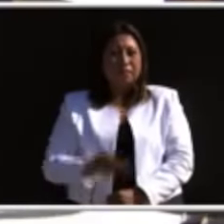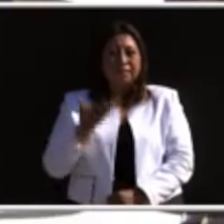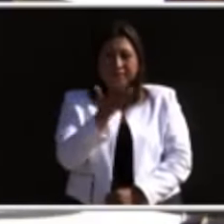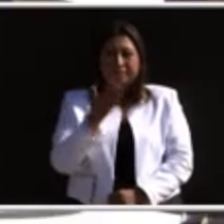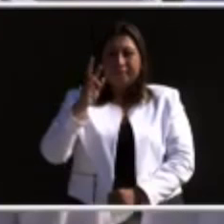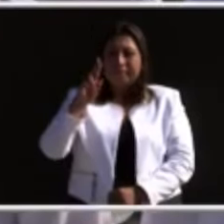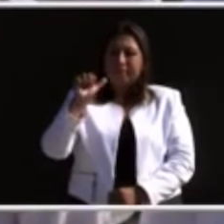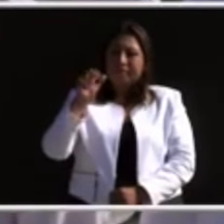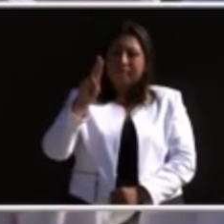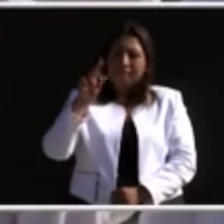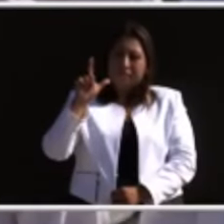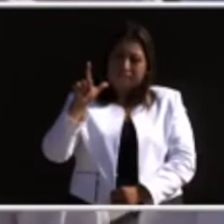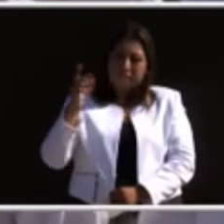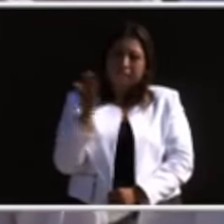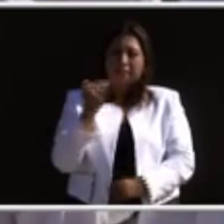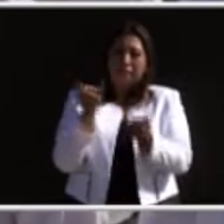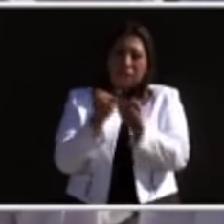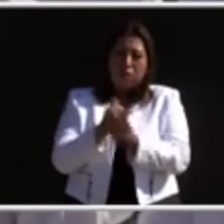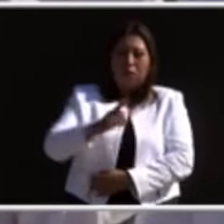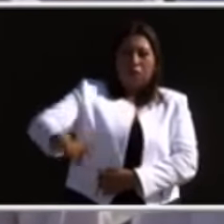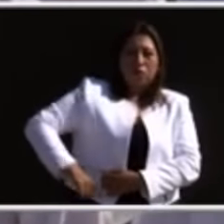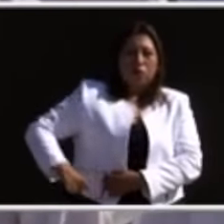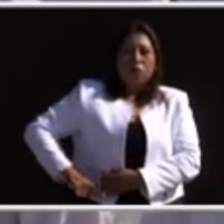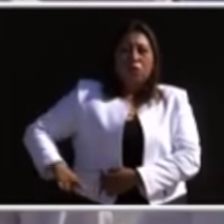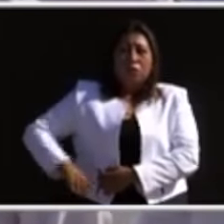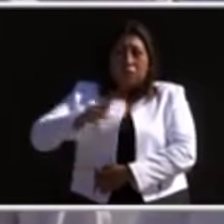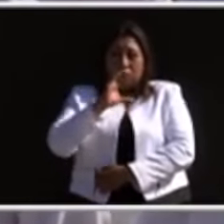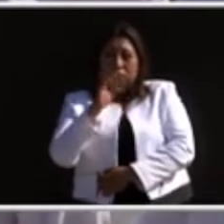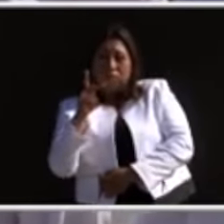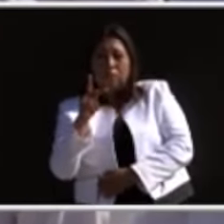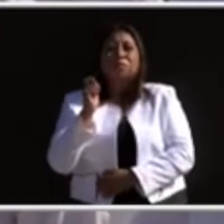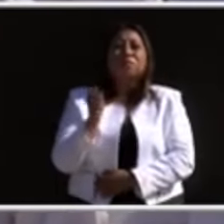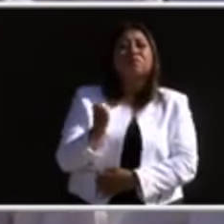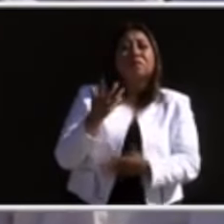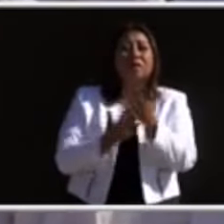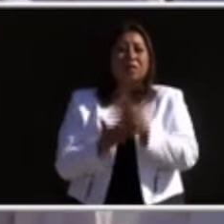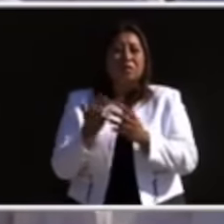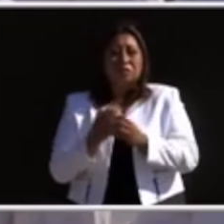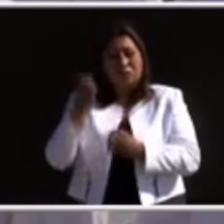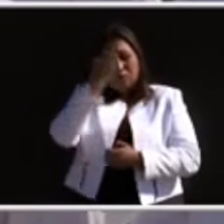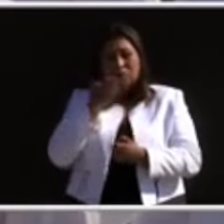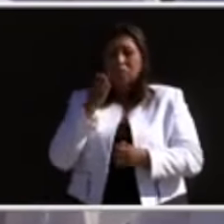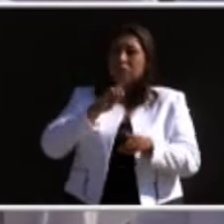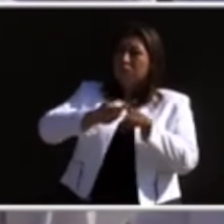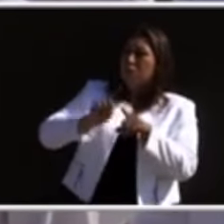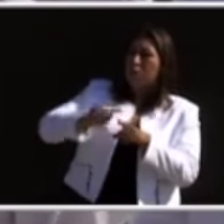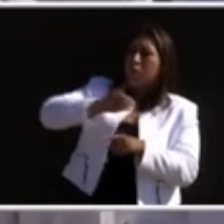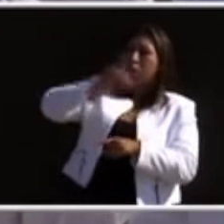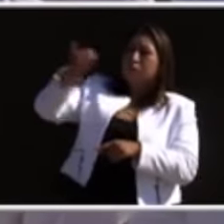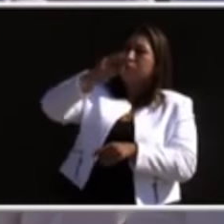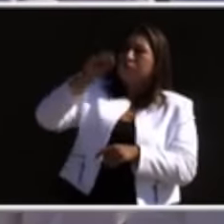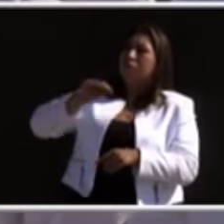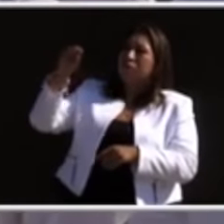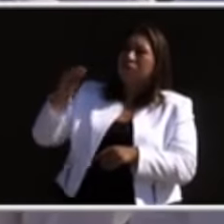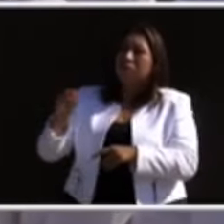Raúl es licenciado en Contaduría Pública con estudios de posgrado en Administración del Comercio Exterior por la